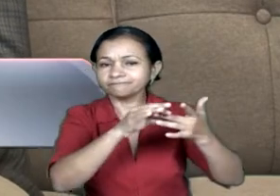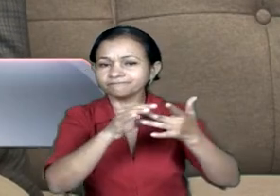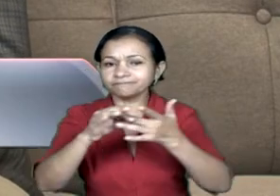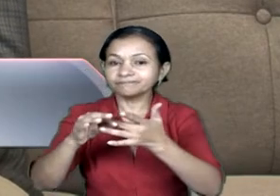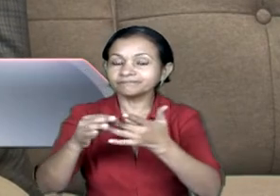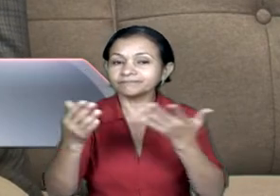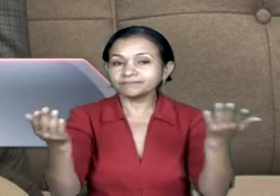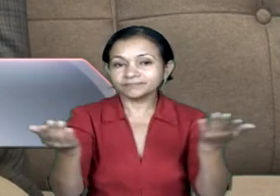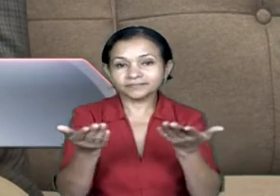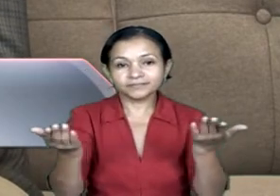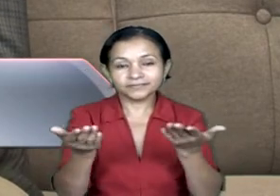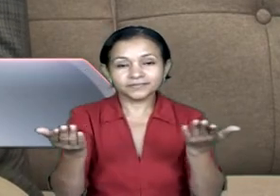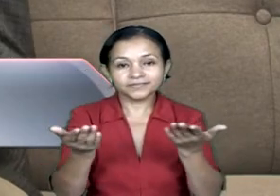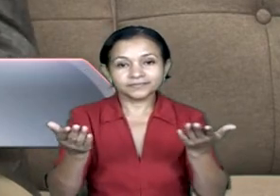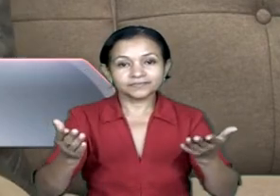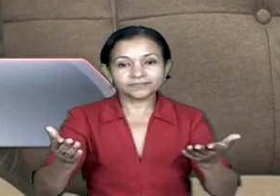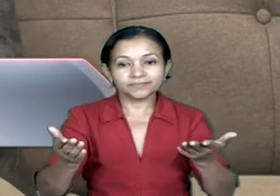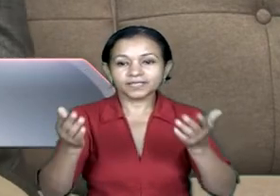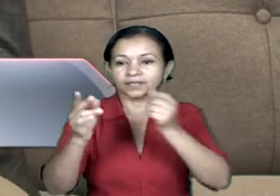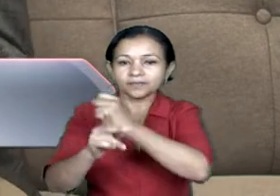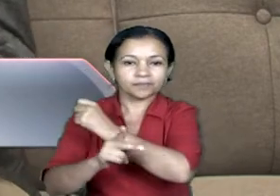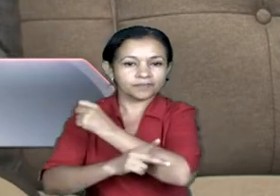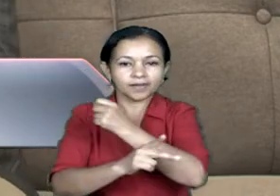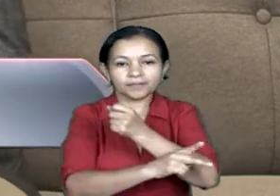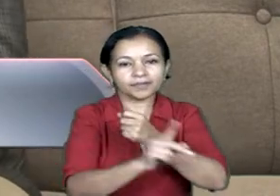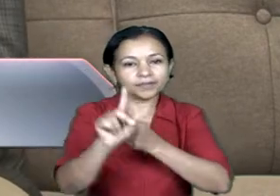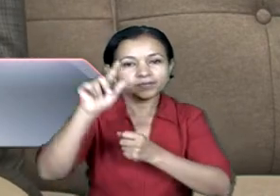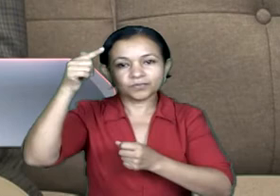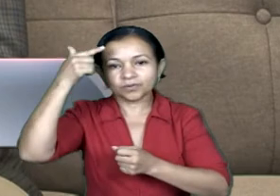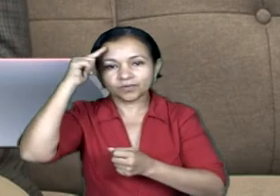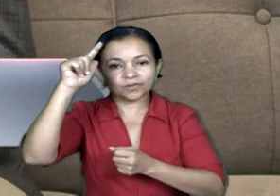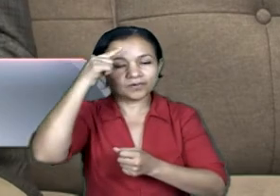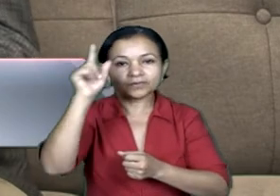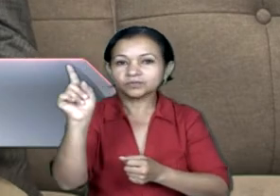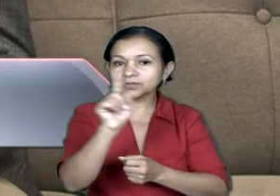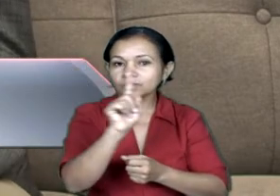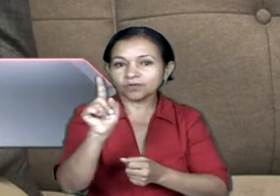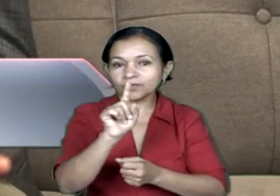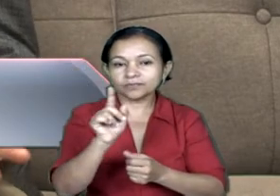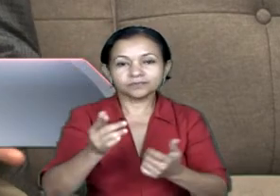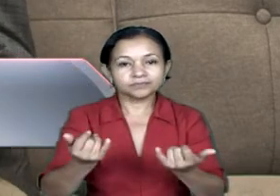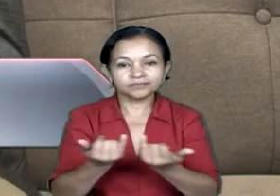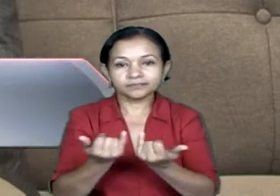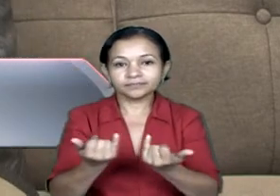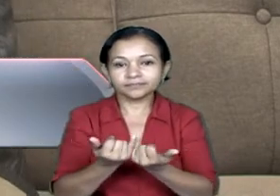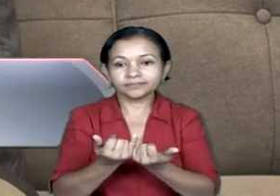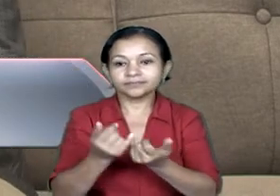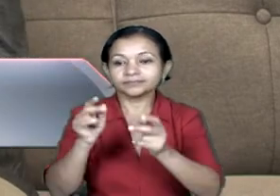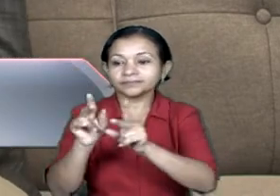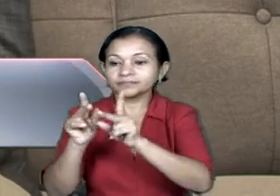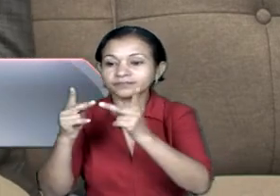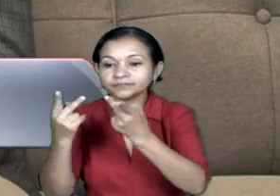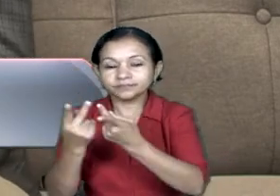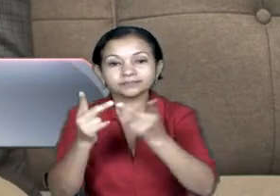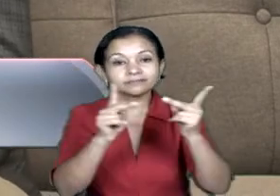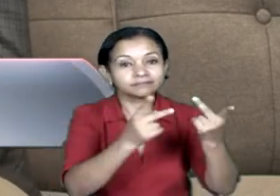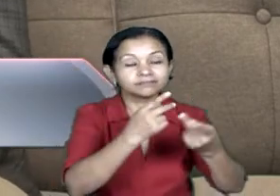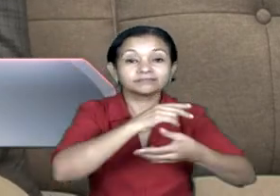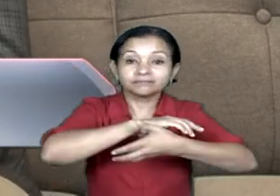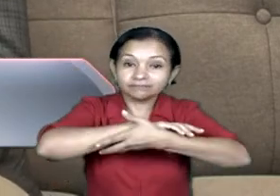no como país, ¿no? Como gobierno, no solamente así. Yo creo que entre pueblo y pueblo.